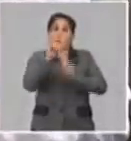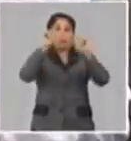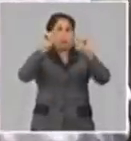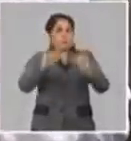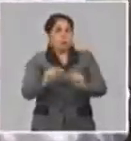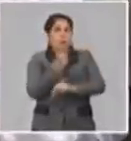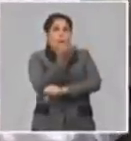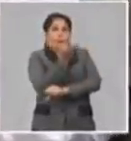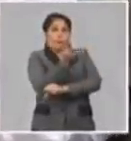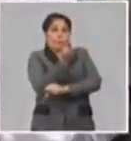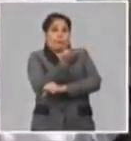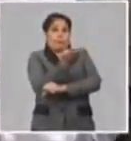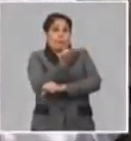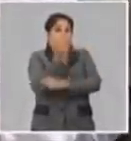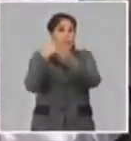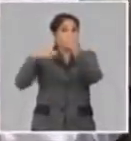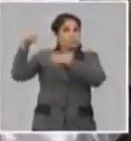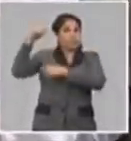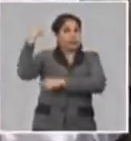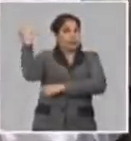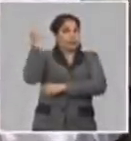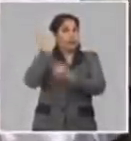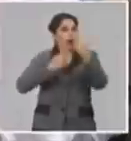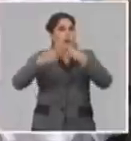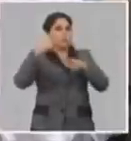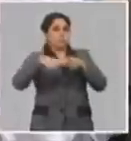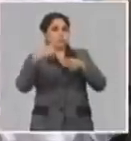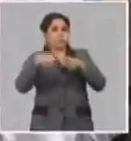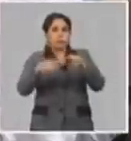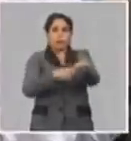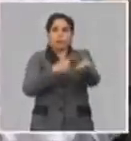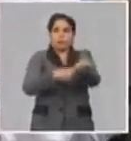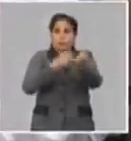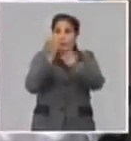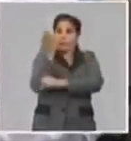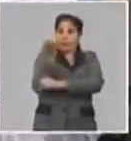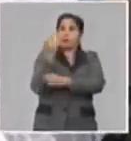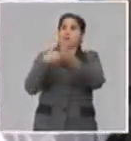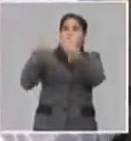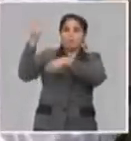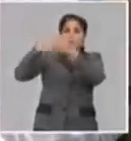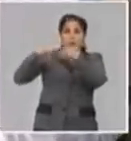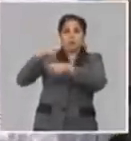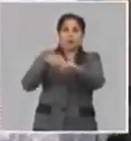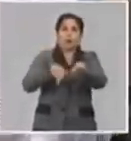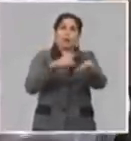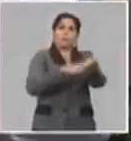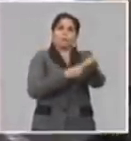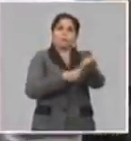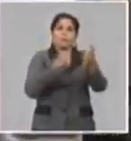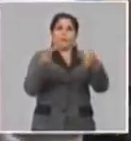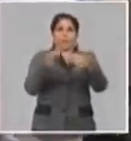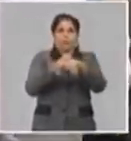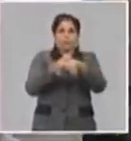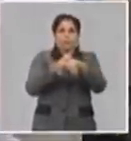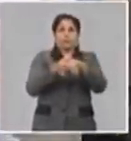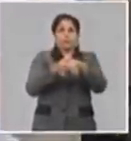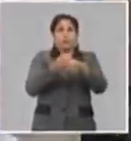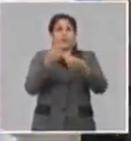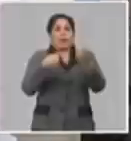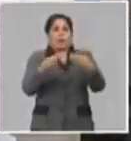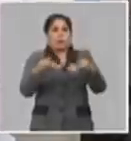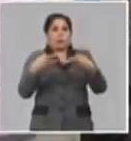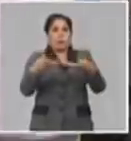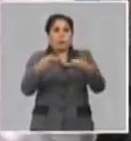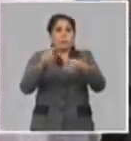de la demanda de mercados internacionales, algunos productos tradicionales que nosotros exportamos, hemos tenido que hacer gastos